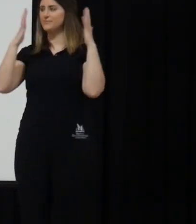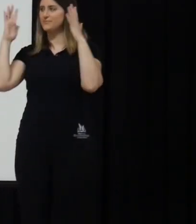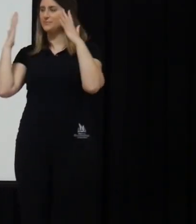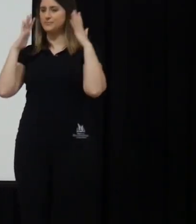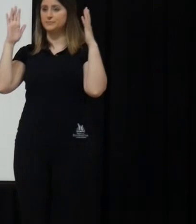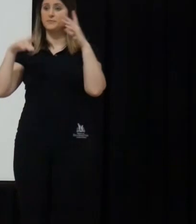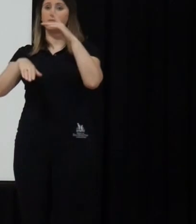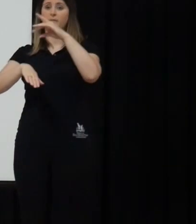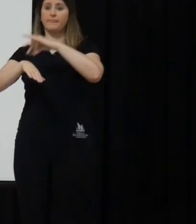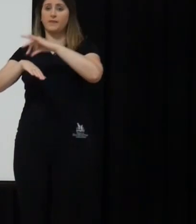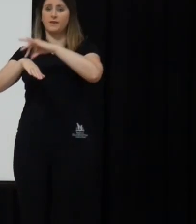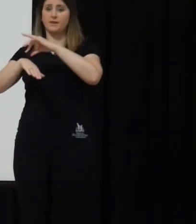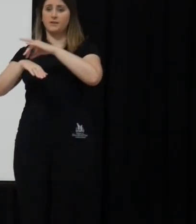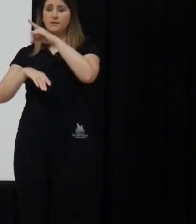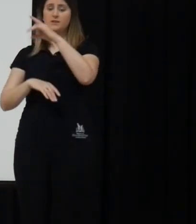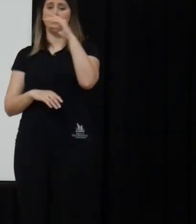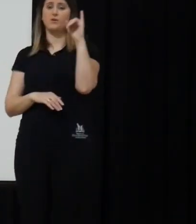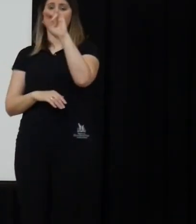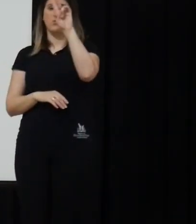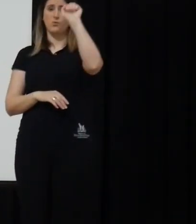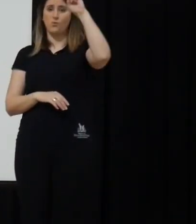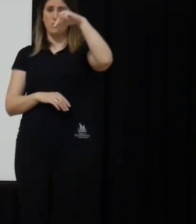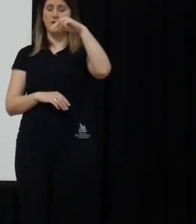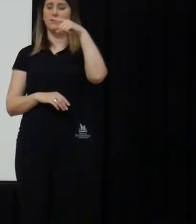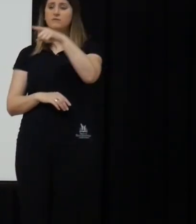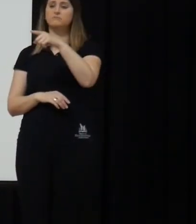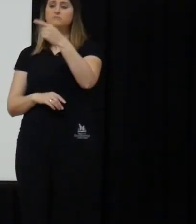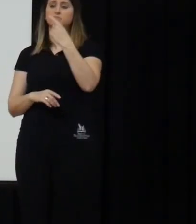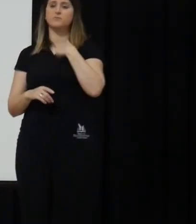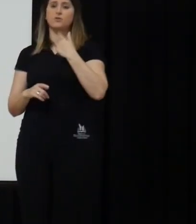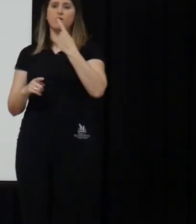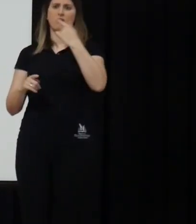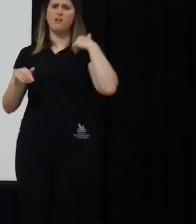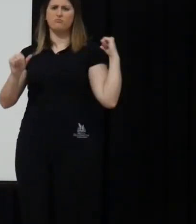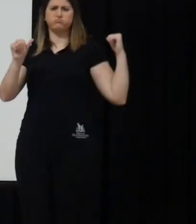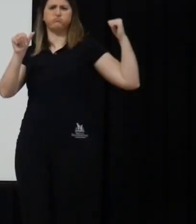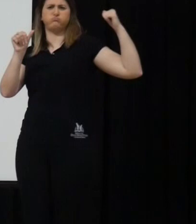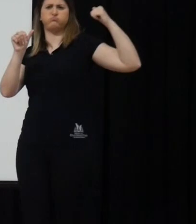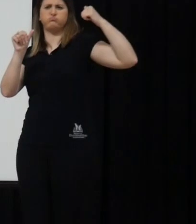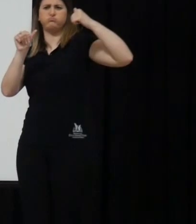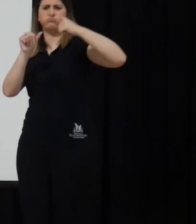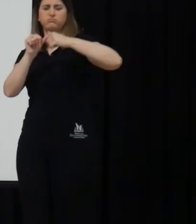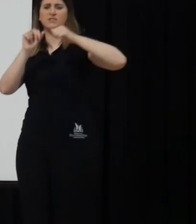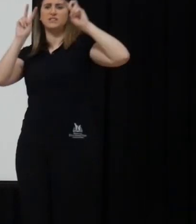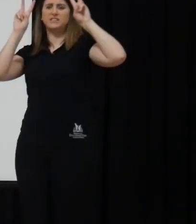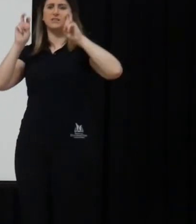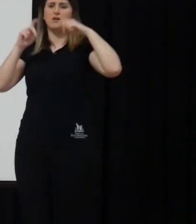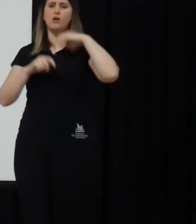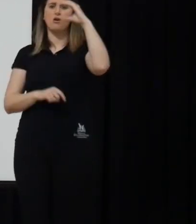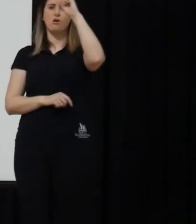El doctor Juan Antonio Serrano ha sido un pionero en la